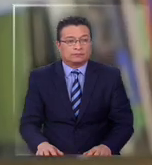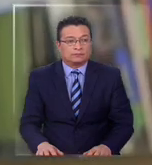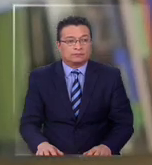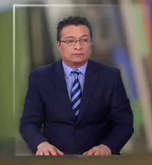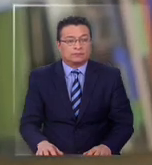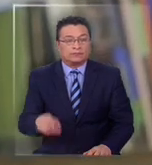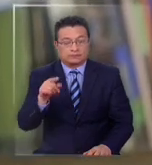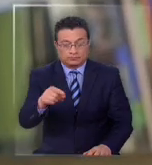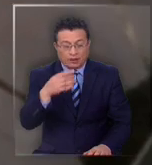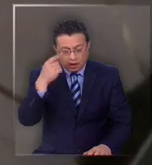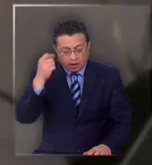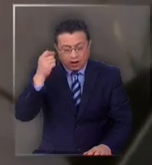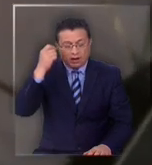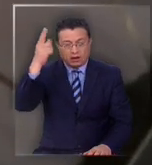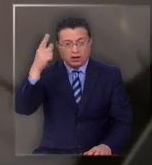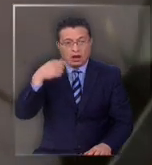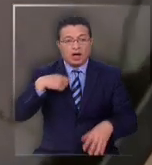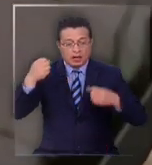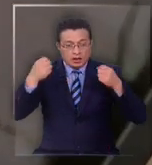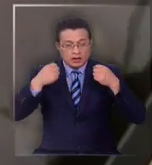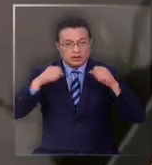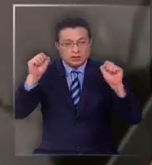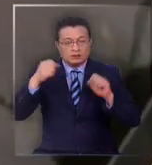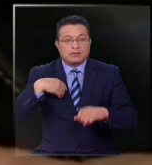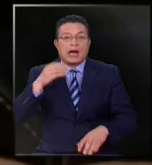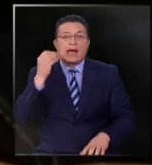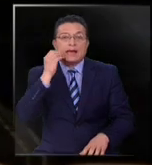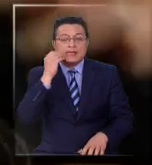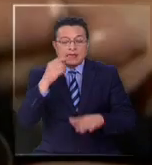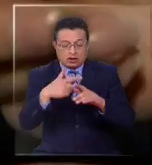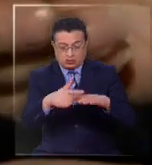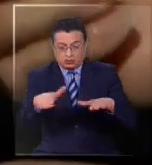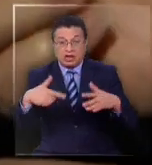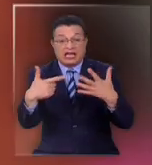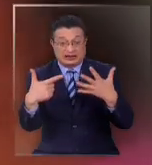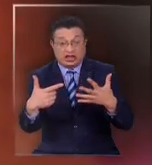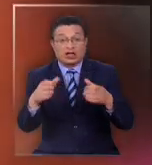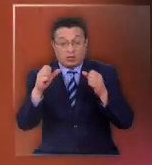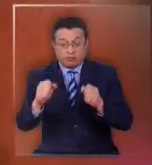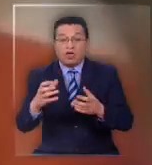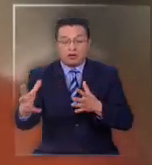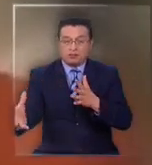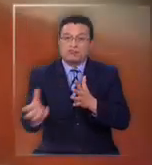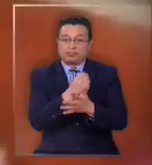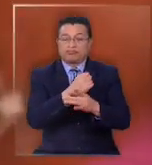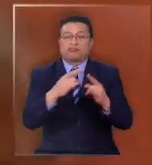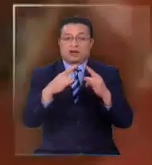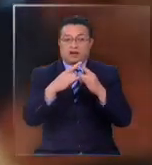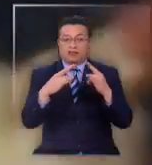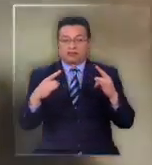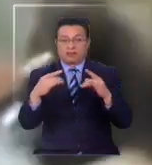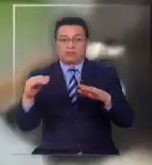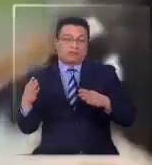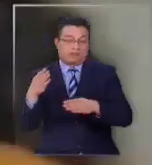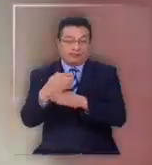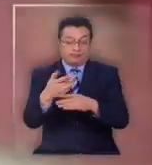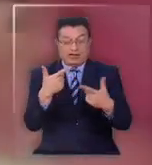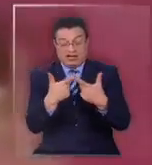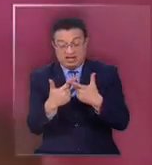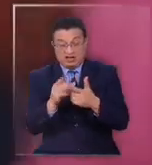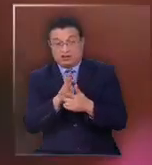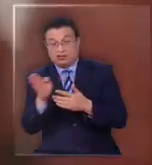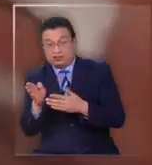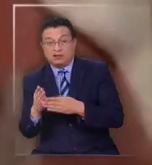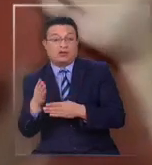Esta fue su reacción al saber que estaba ganando, que sus nietos, los 7, podrían salir del campamento y viajar primero a Irak y luego